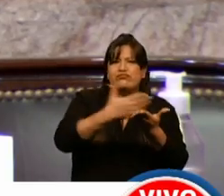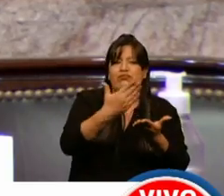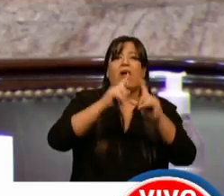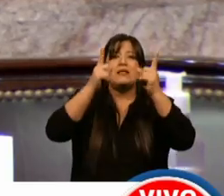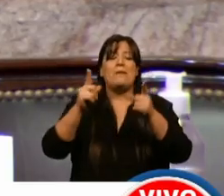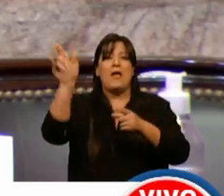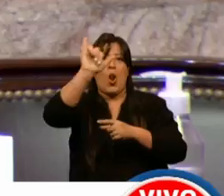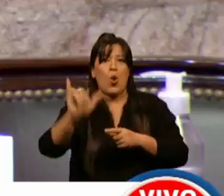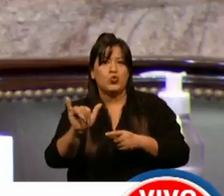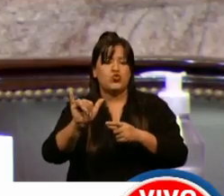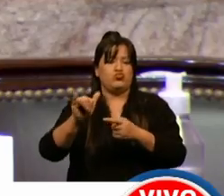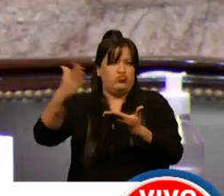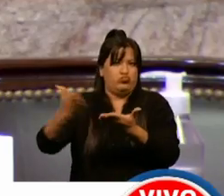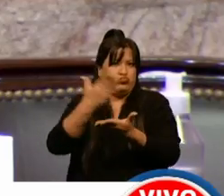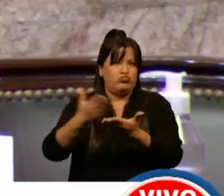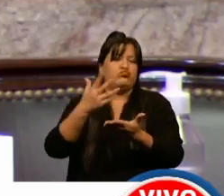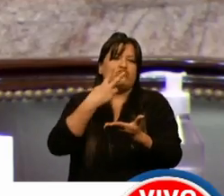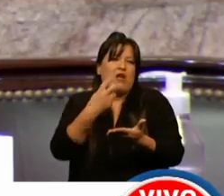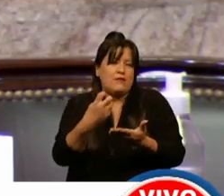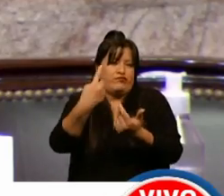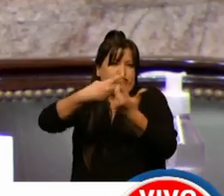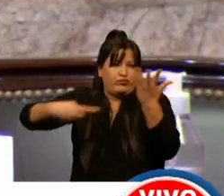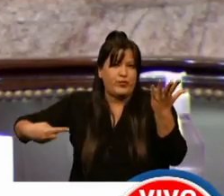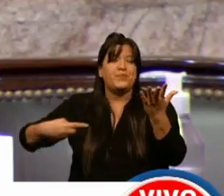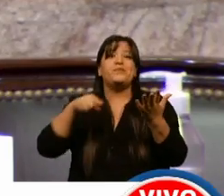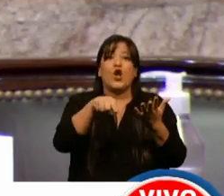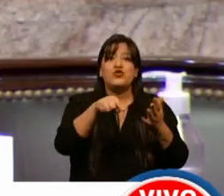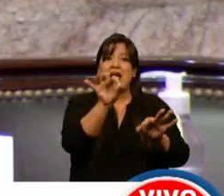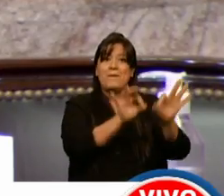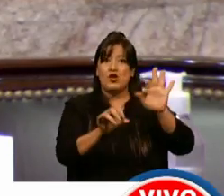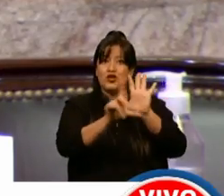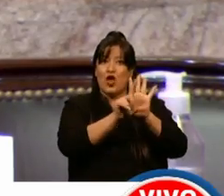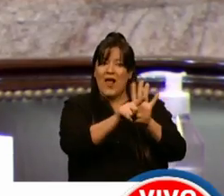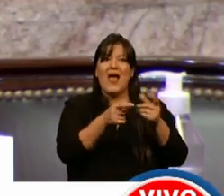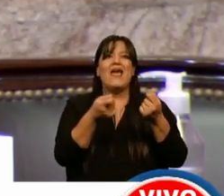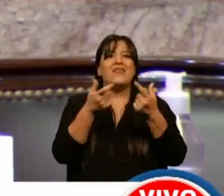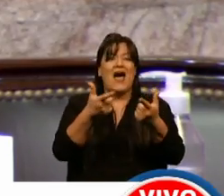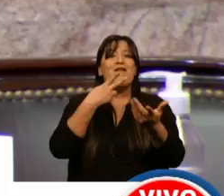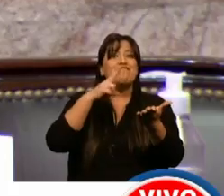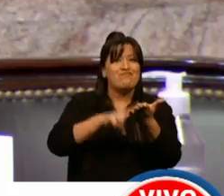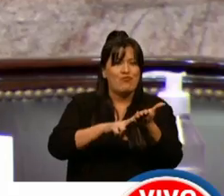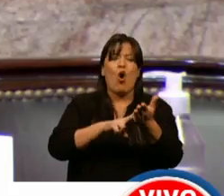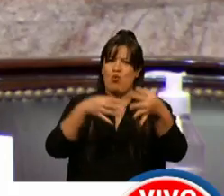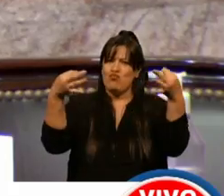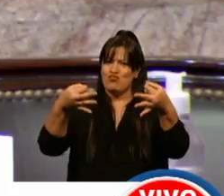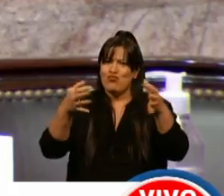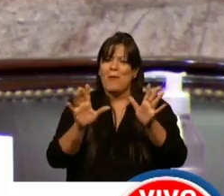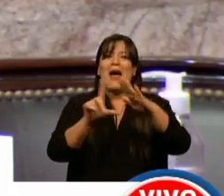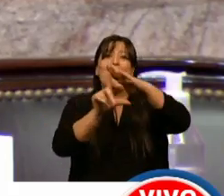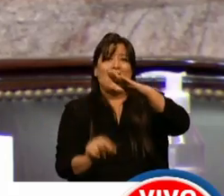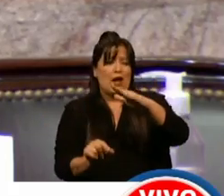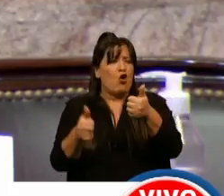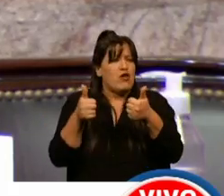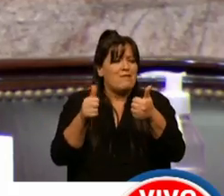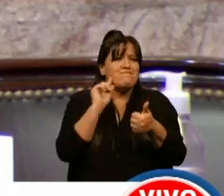eléctrica por lo tanto este beneficio tarifario está doblemente justificado para la región patagónica